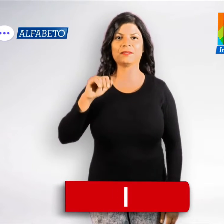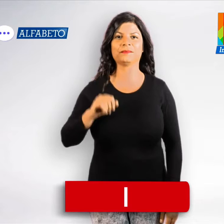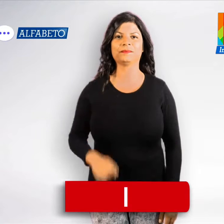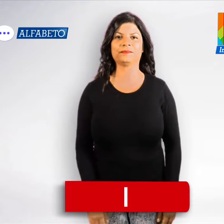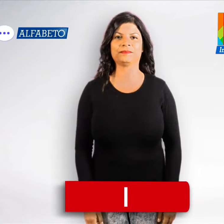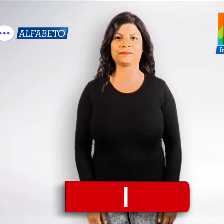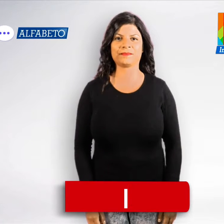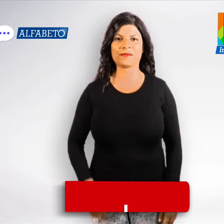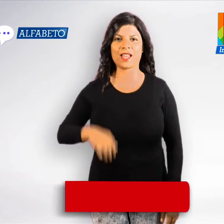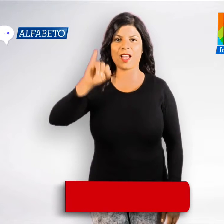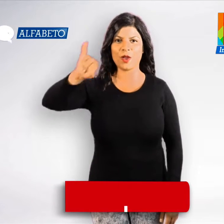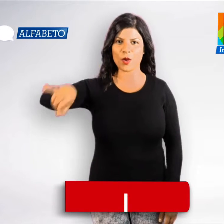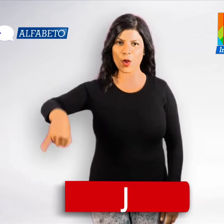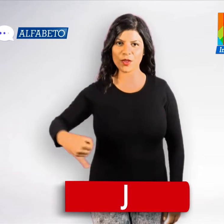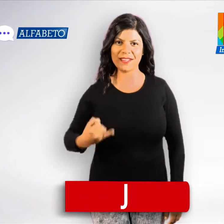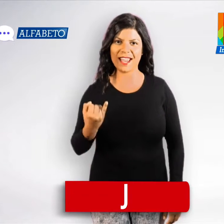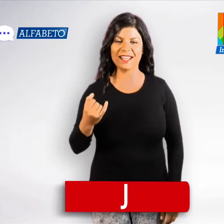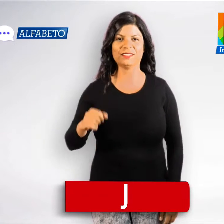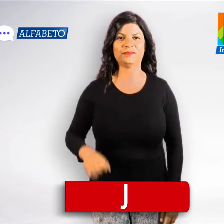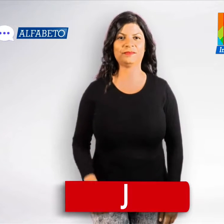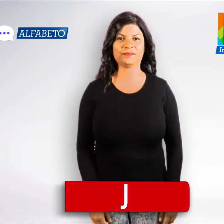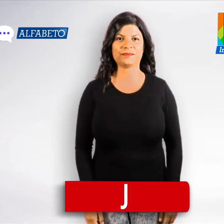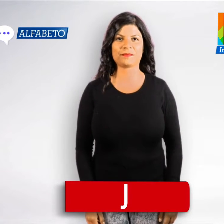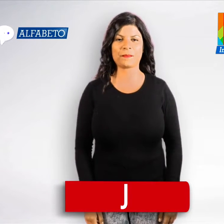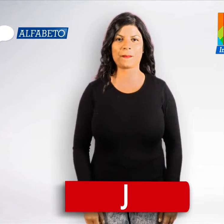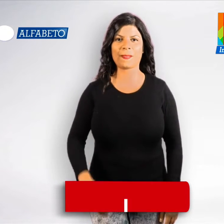I, J,